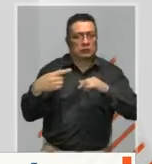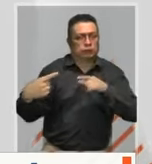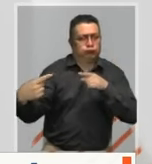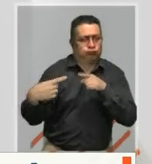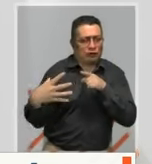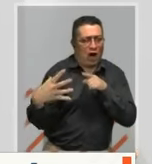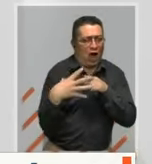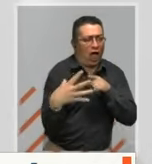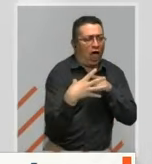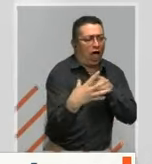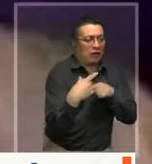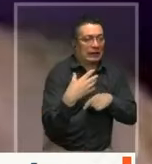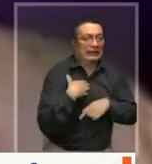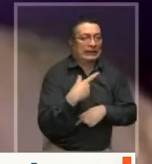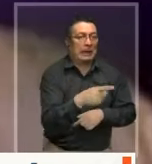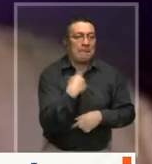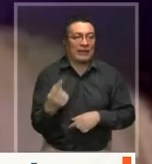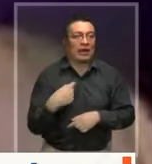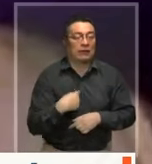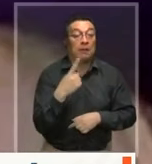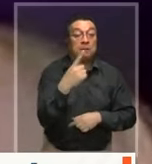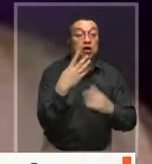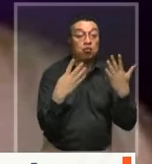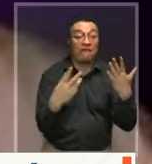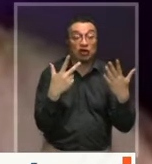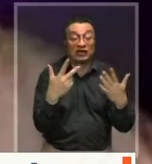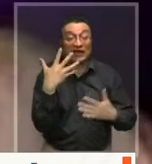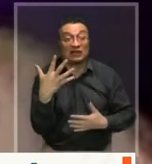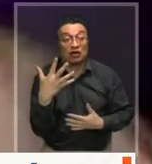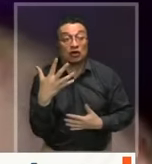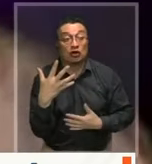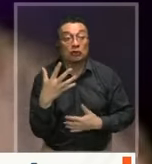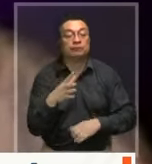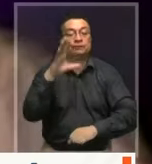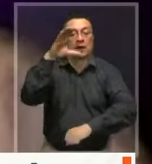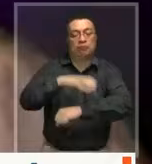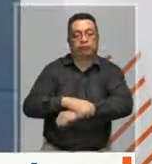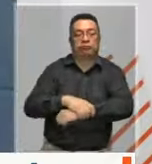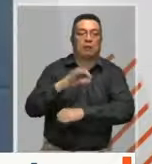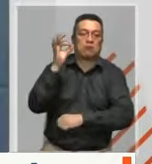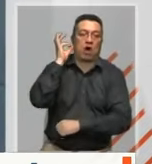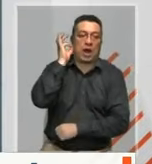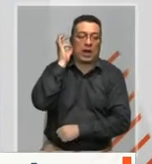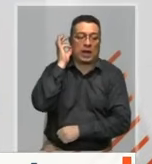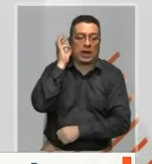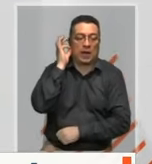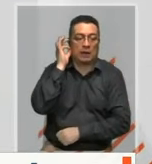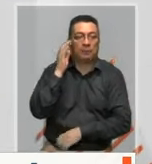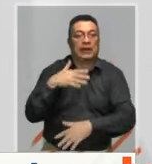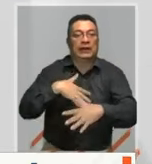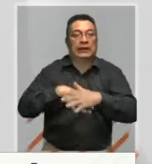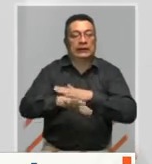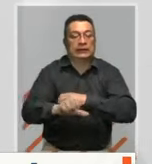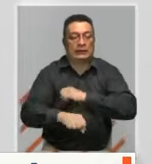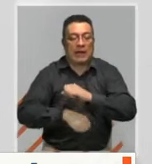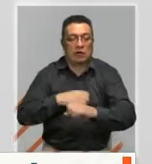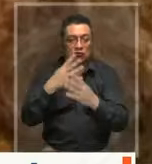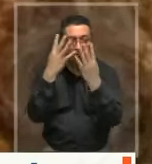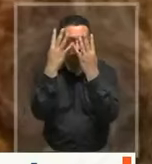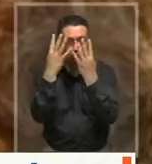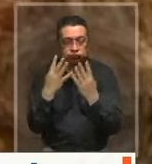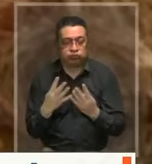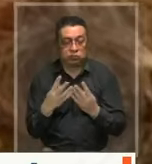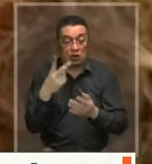quisieron acabar con ella. En 1985, Griselda es arrestada. Fueron 15 años tras las rejas.